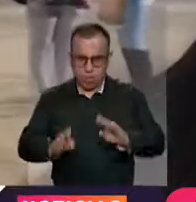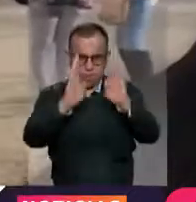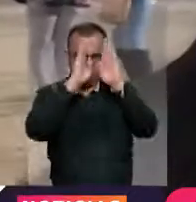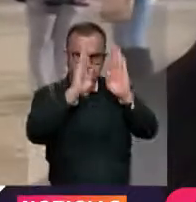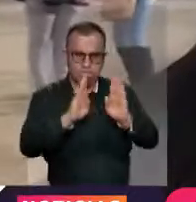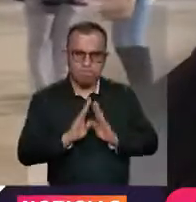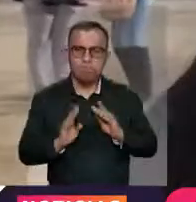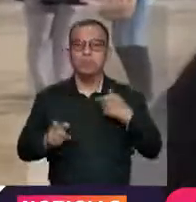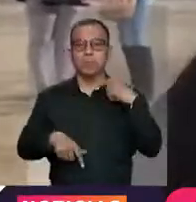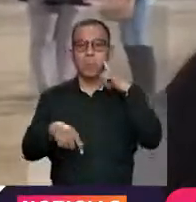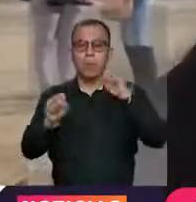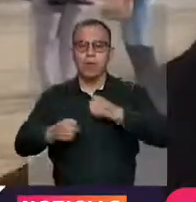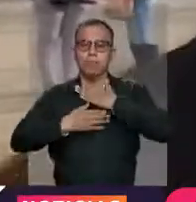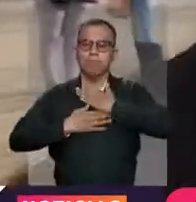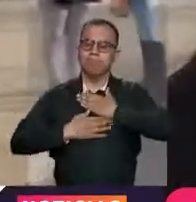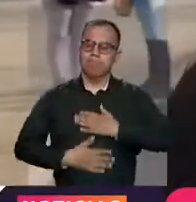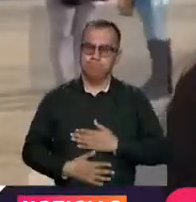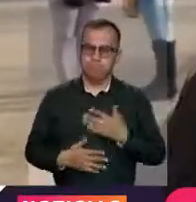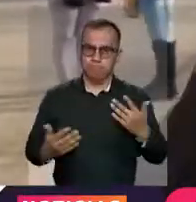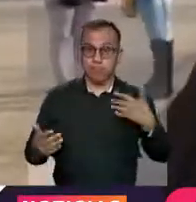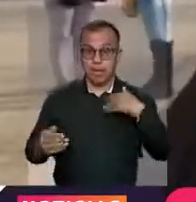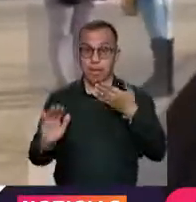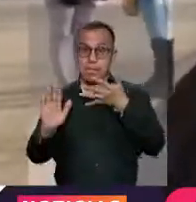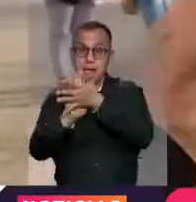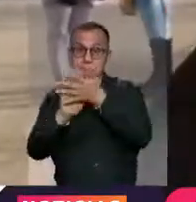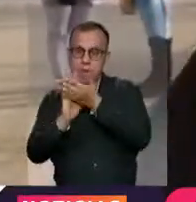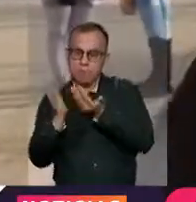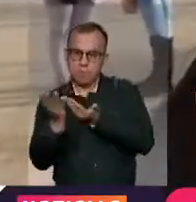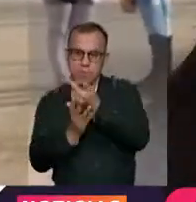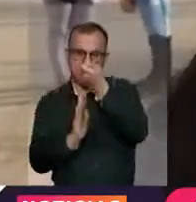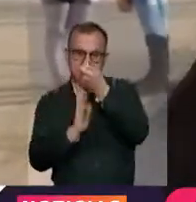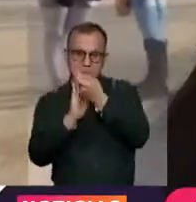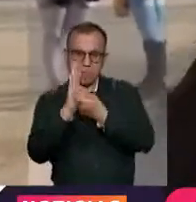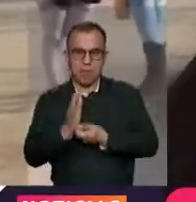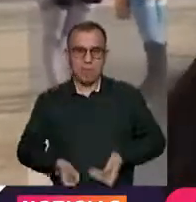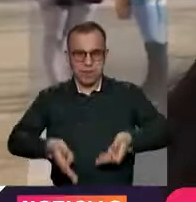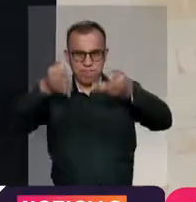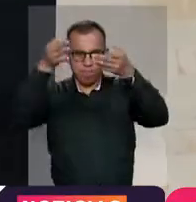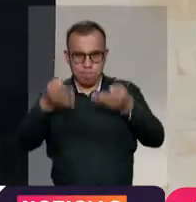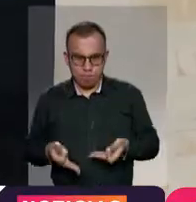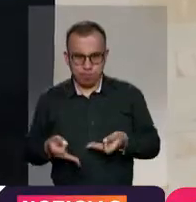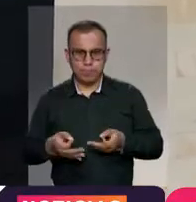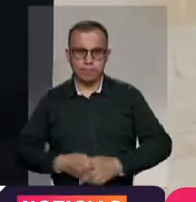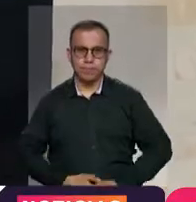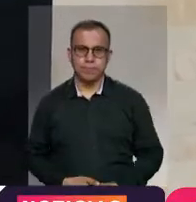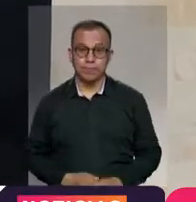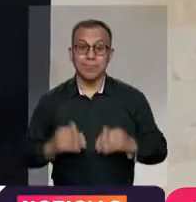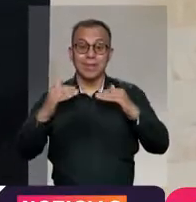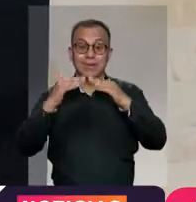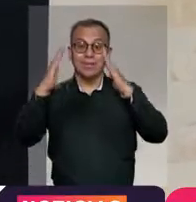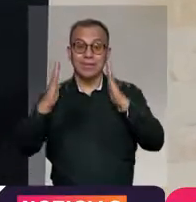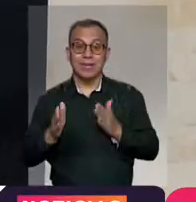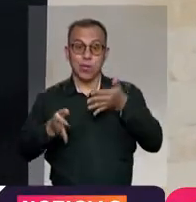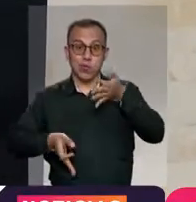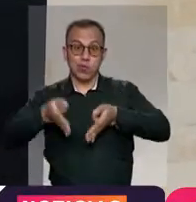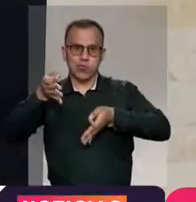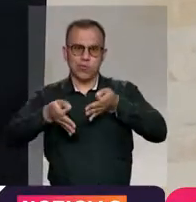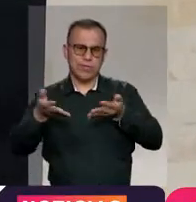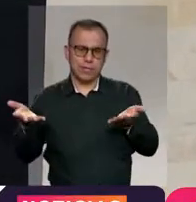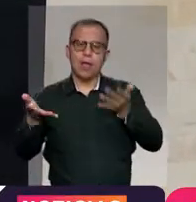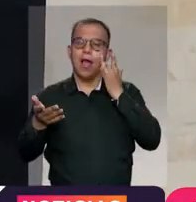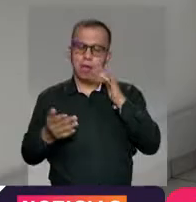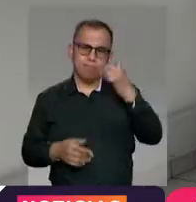puede estar tranquila, colocar su denuncia, pero que se haga efectiva esa denuncia. Esta Casa de la Justicia será atendida